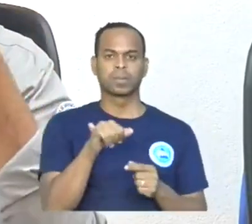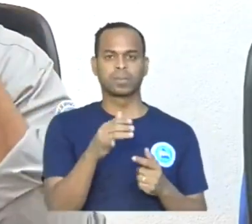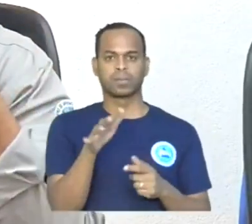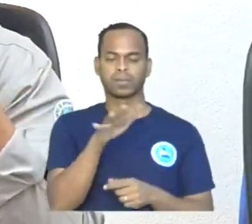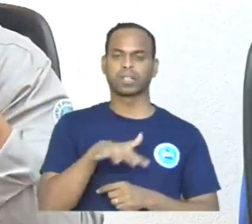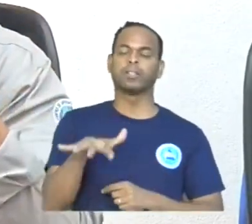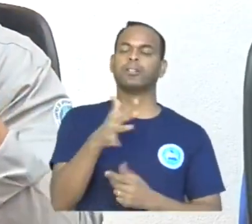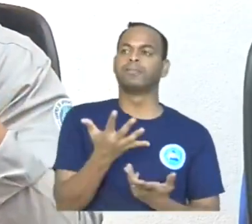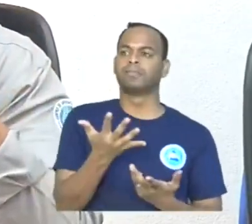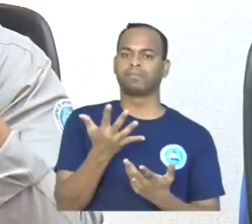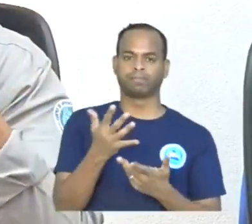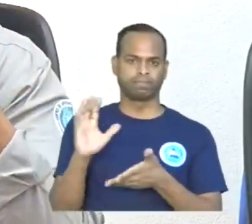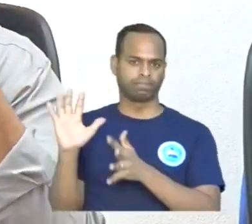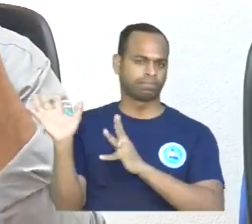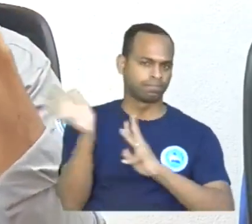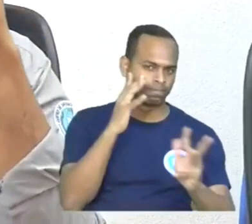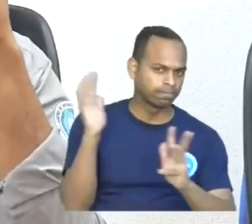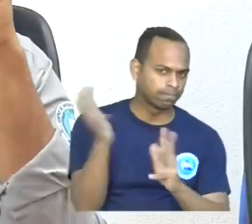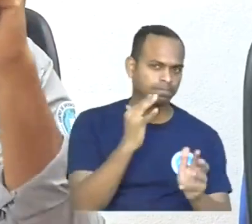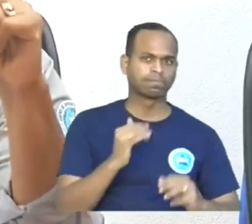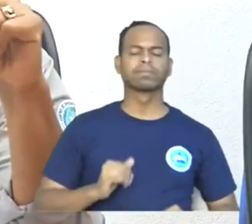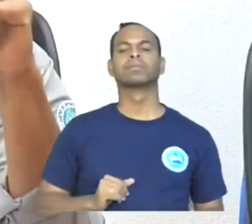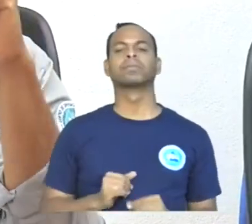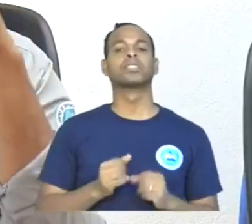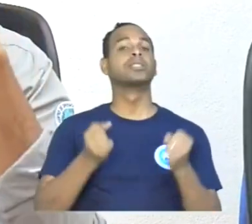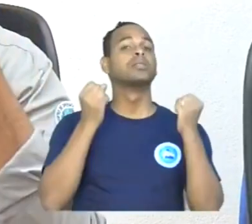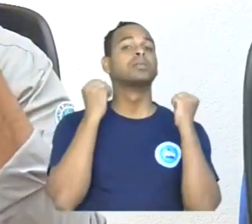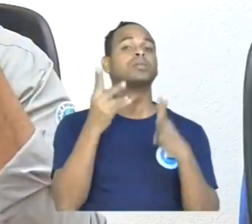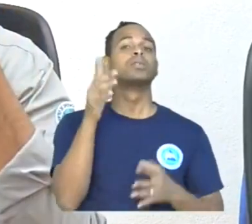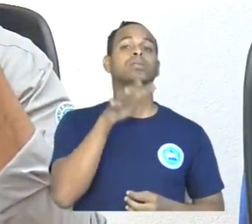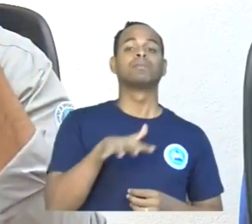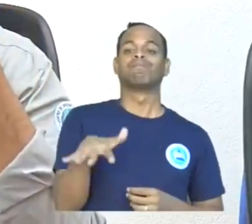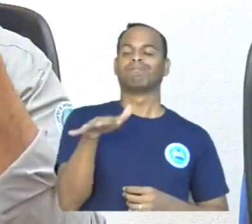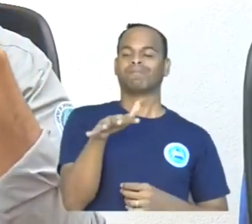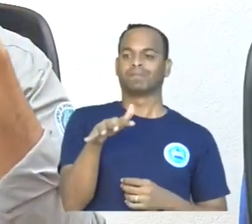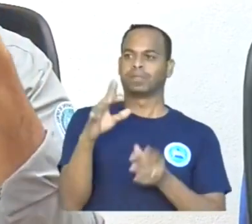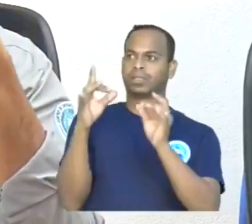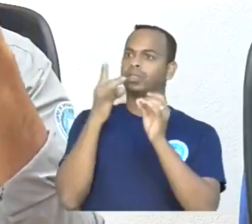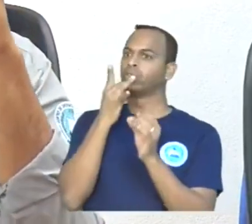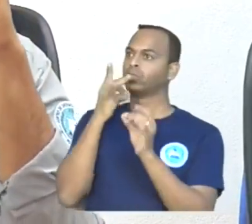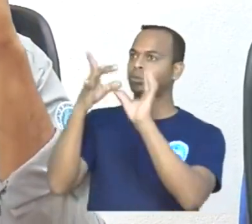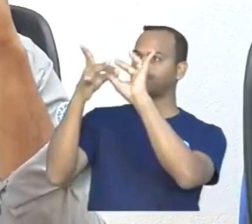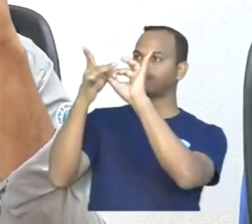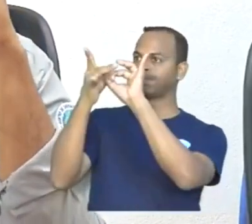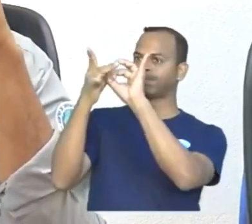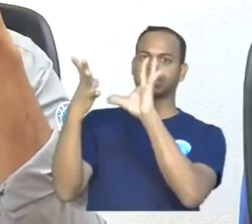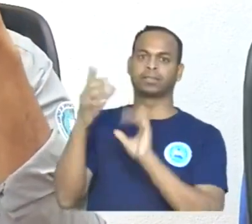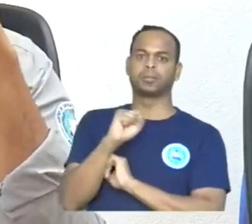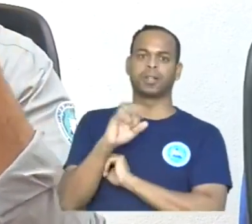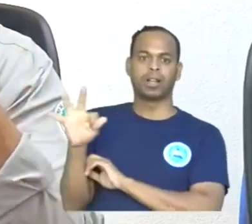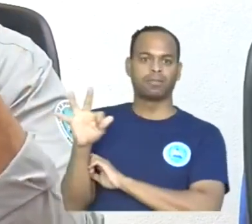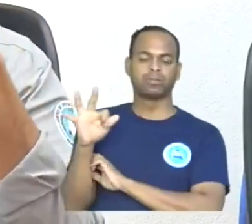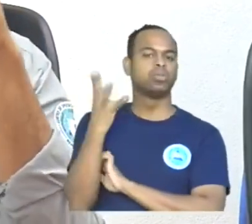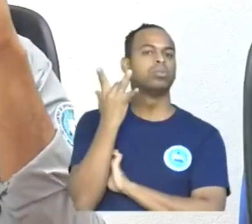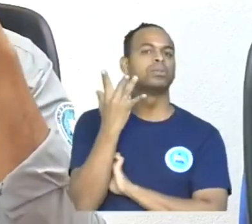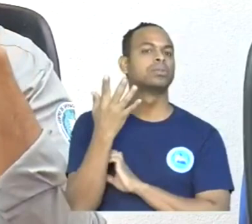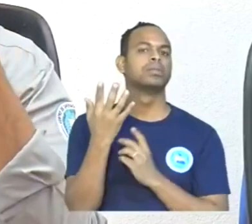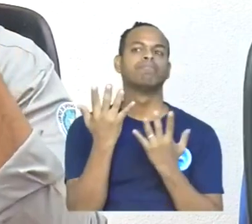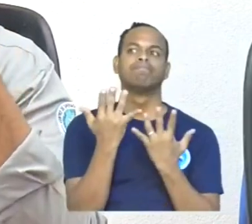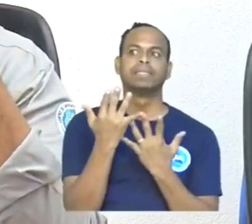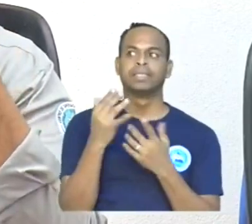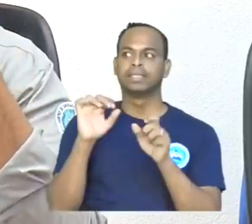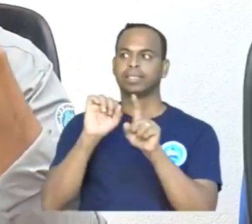todo ráfagas de viento, muchos de estos circuitos hay que sacarlos por un tema de evitar situaciones